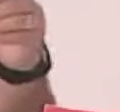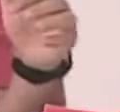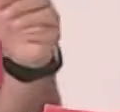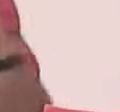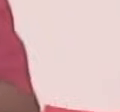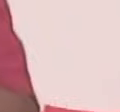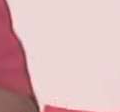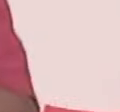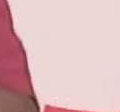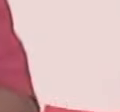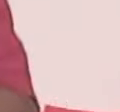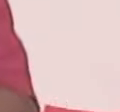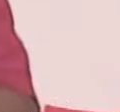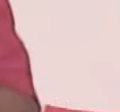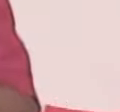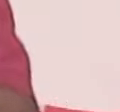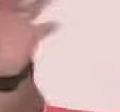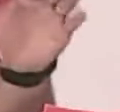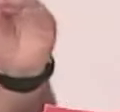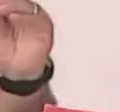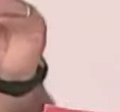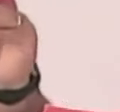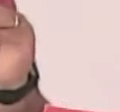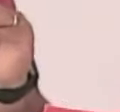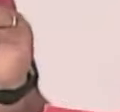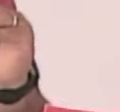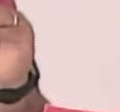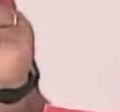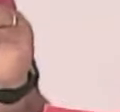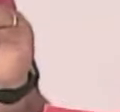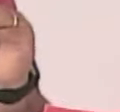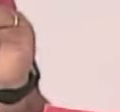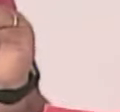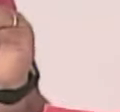Ella fue ante el TCJ, después que dijo que aquí no había TCJ.